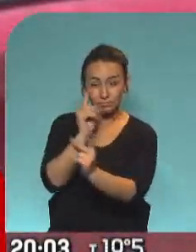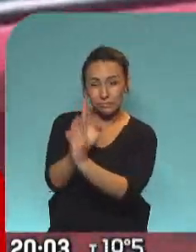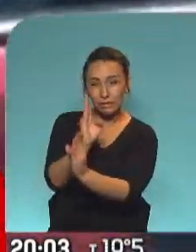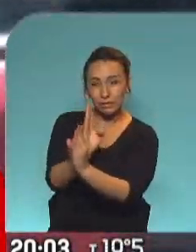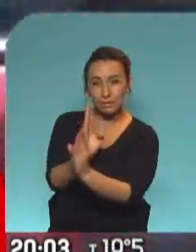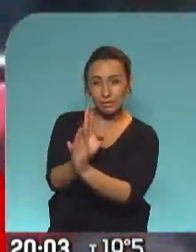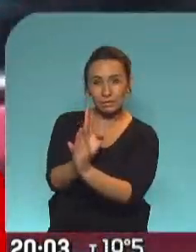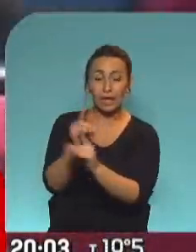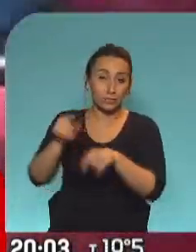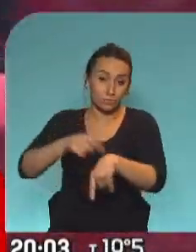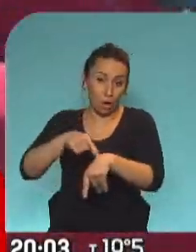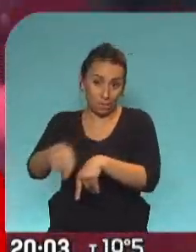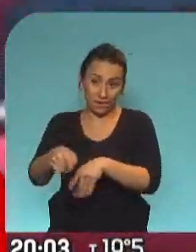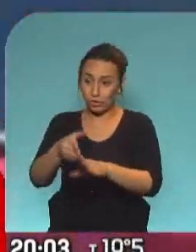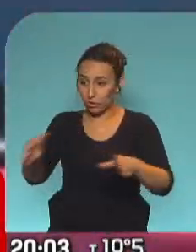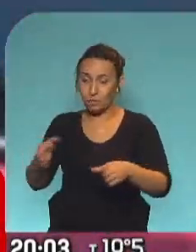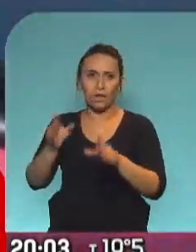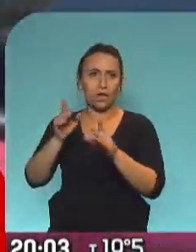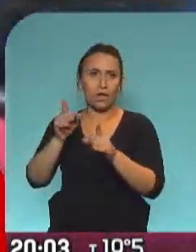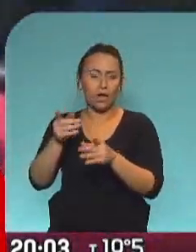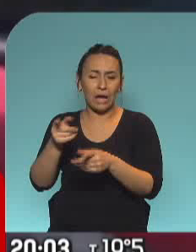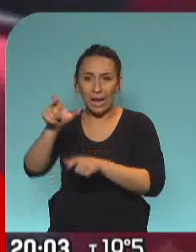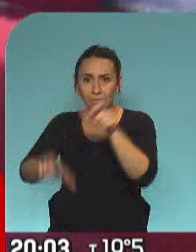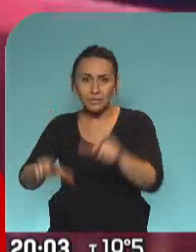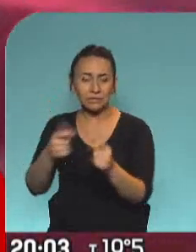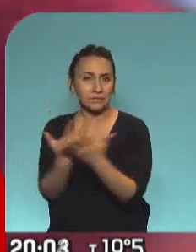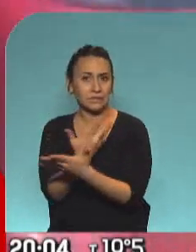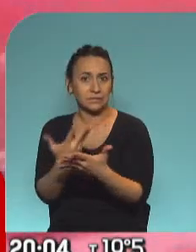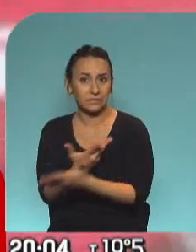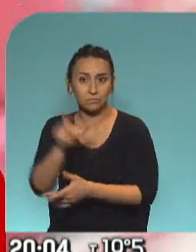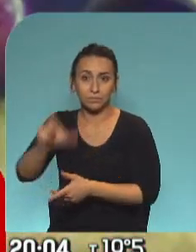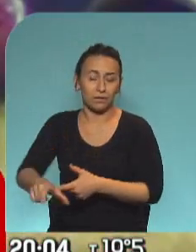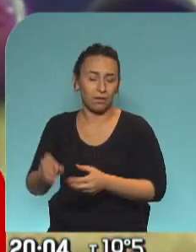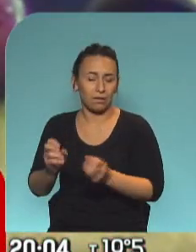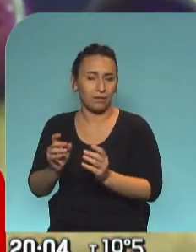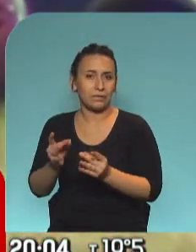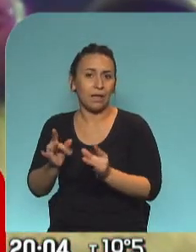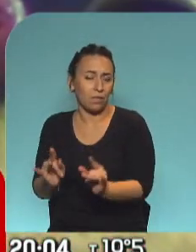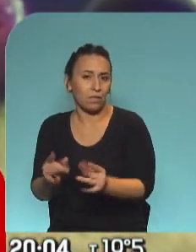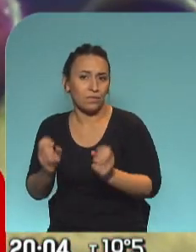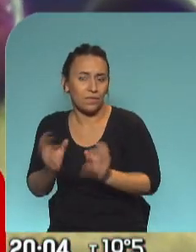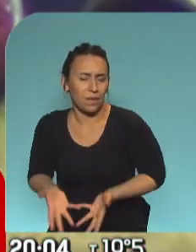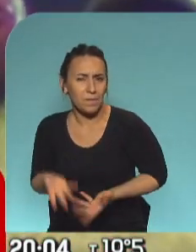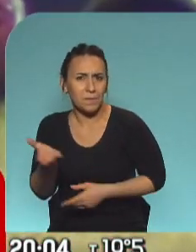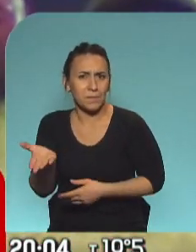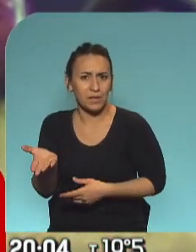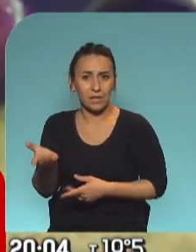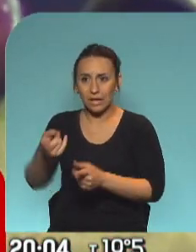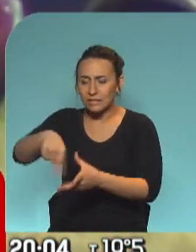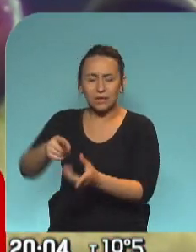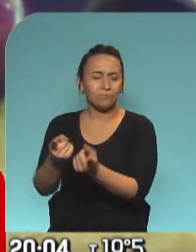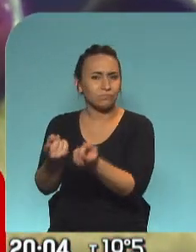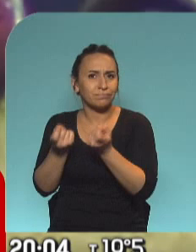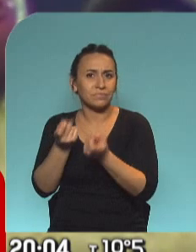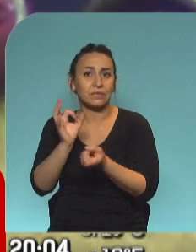ese momento y hoy también, víctimas, gente absolutamente vulnerable, gente que necesitaba y necesita saber qué es lo que